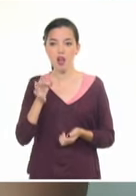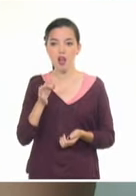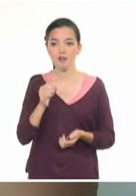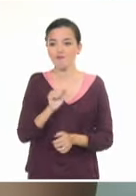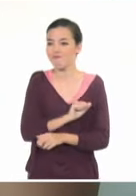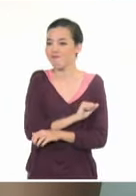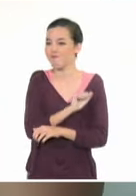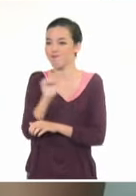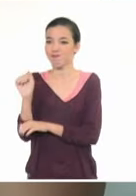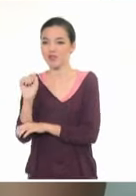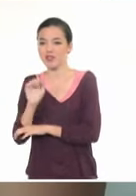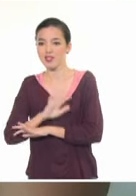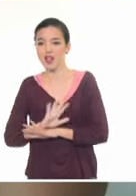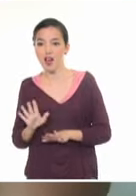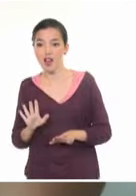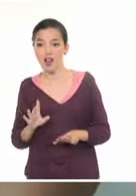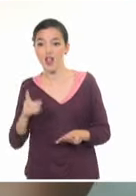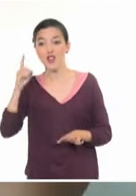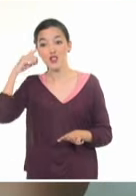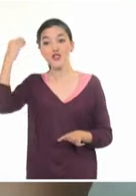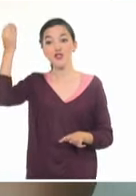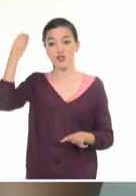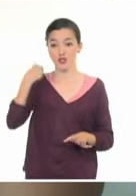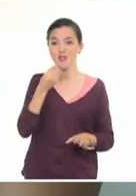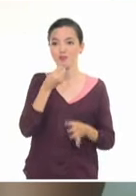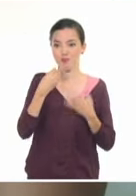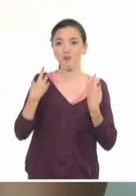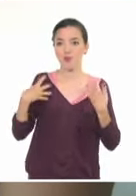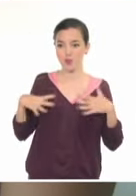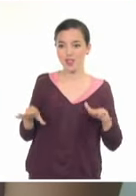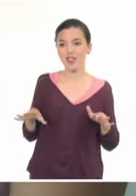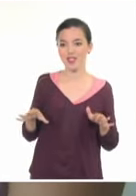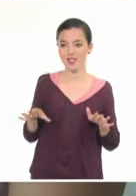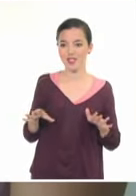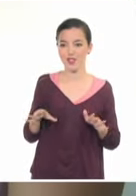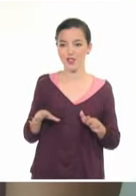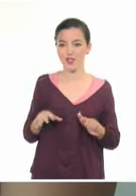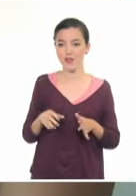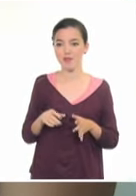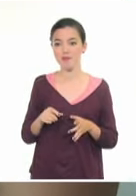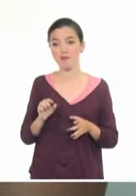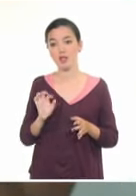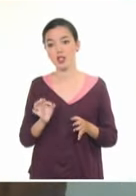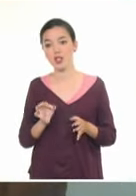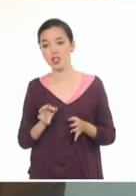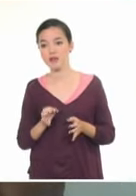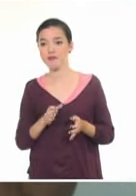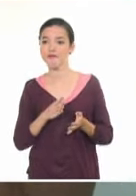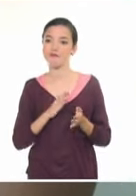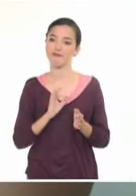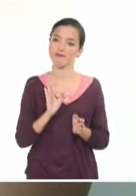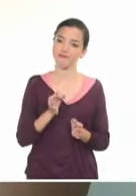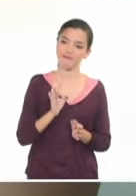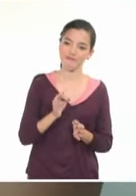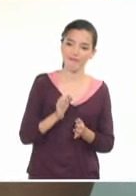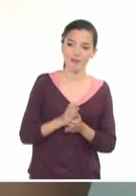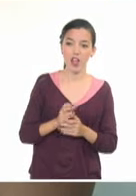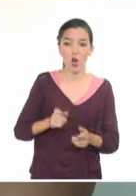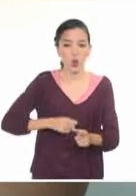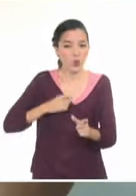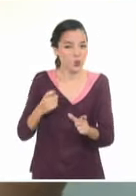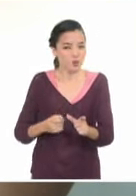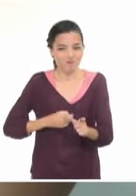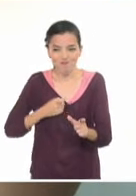Que va a llegar ese momento, porque va a llegar. Pero hasta ese tengo otros sueños. Siempre mi sueño